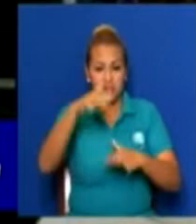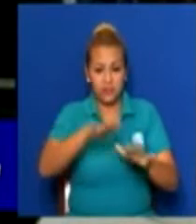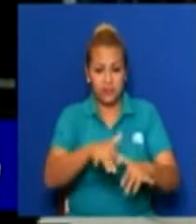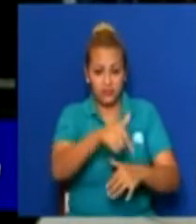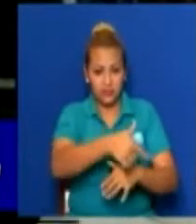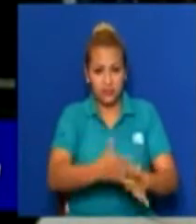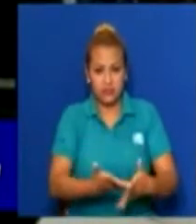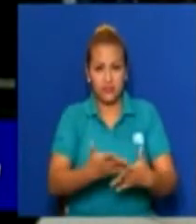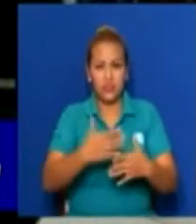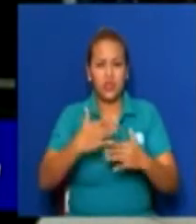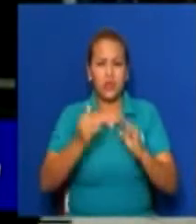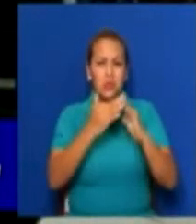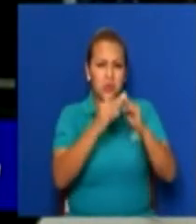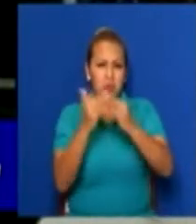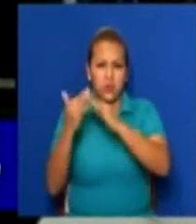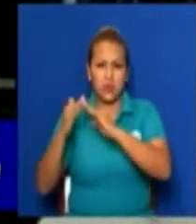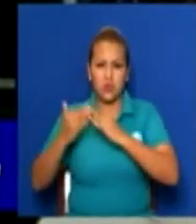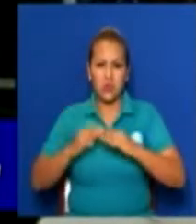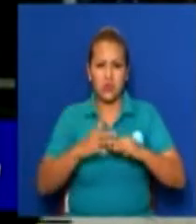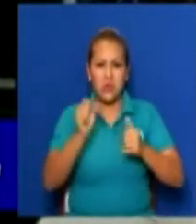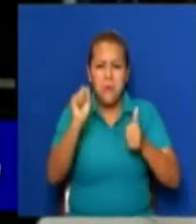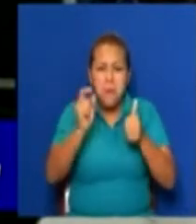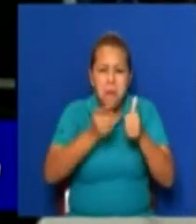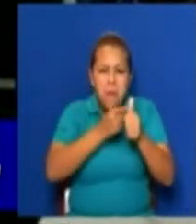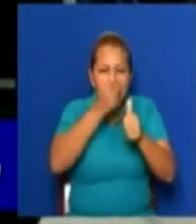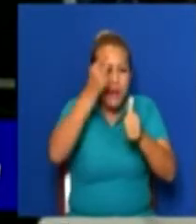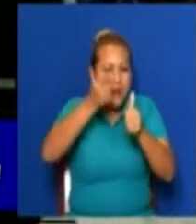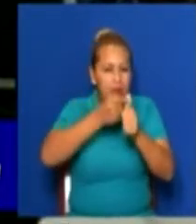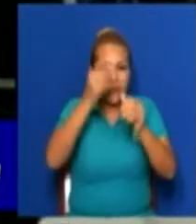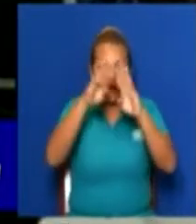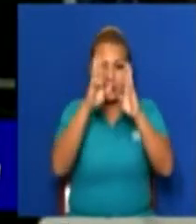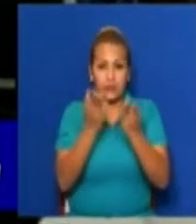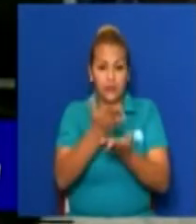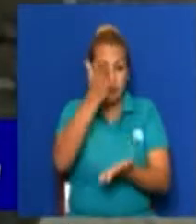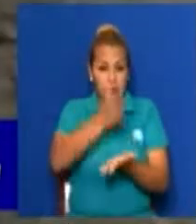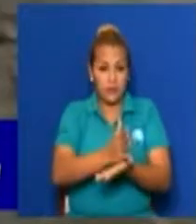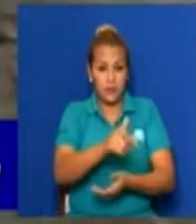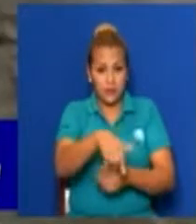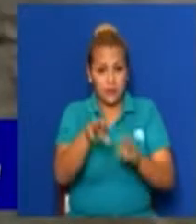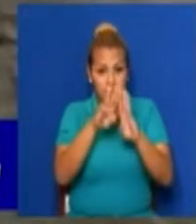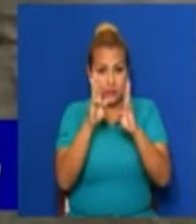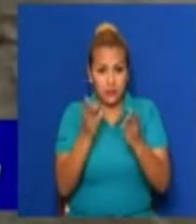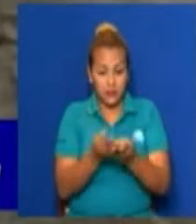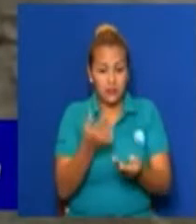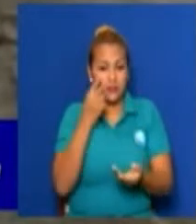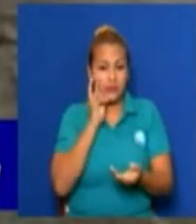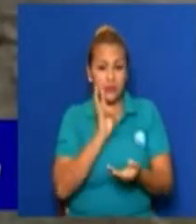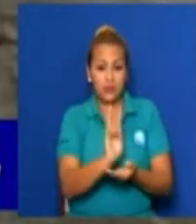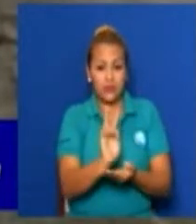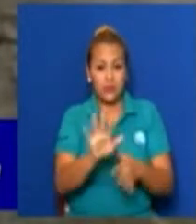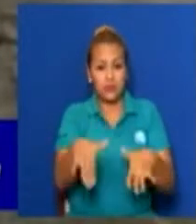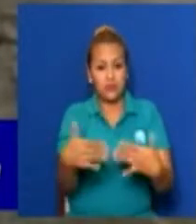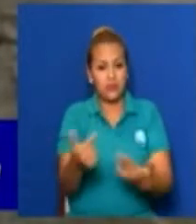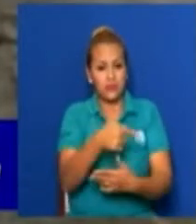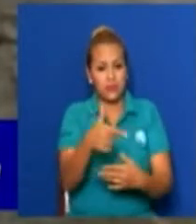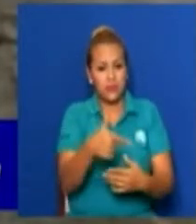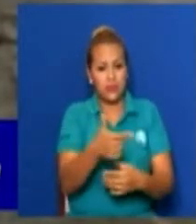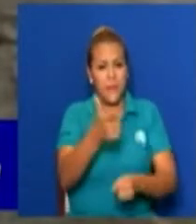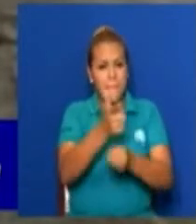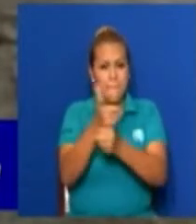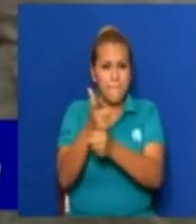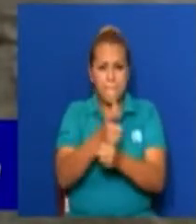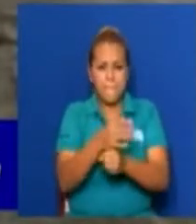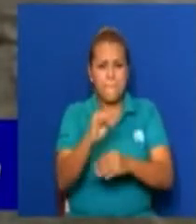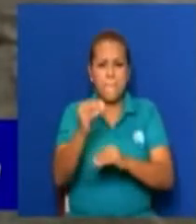comunidad primitiva, la mujer tenía más preponderancia. Sin embargo, al apropiarse de los medios de